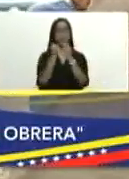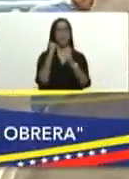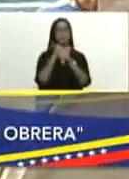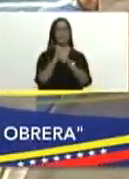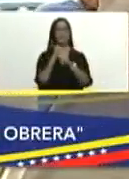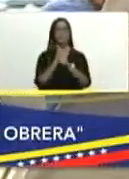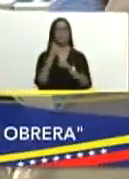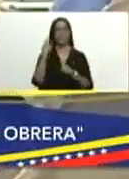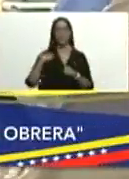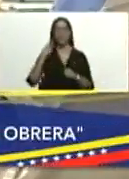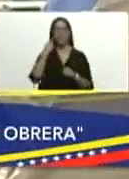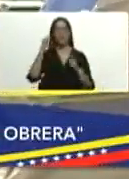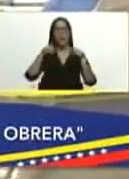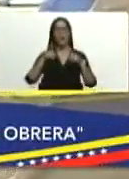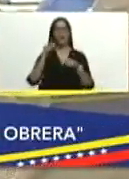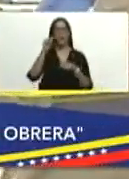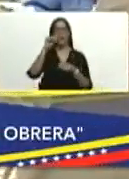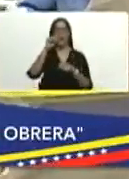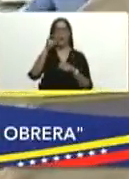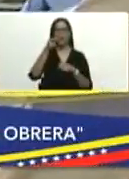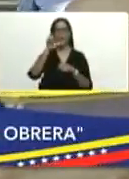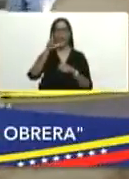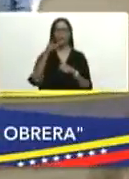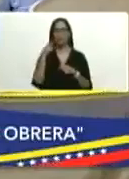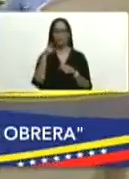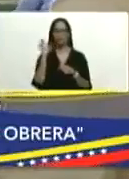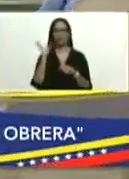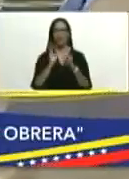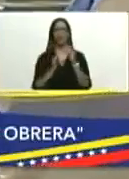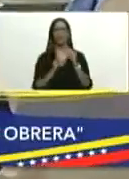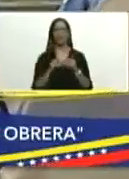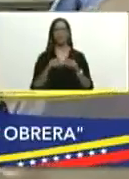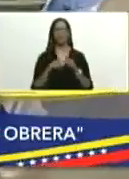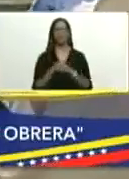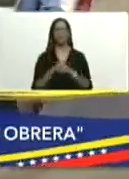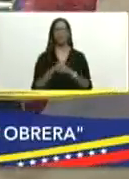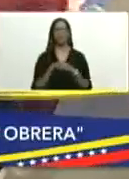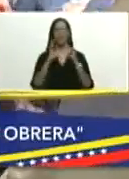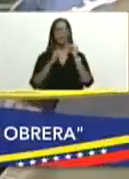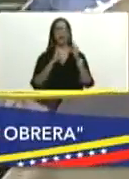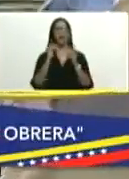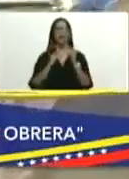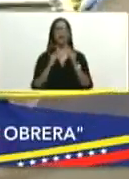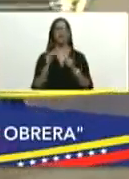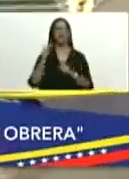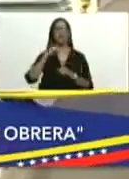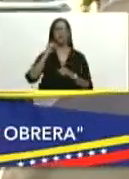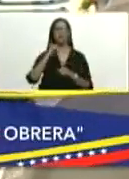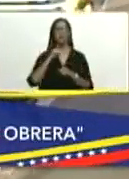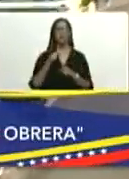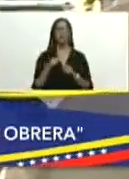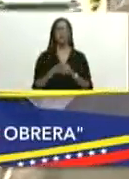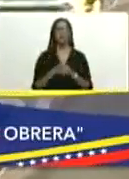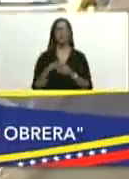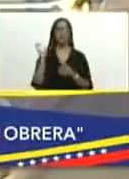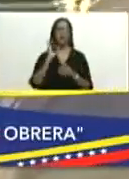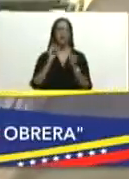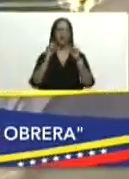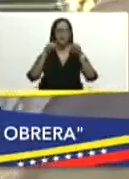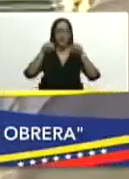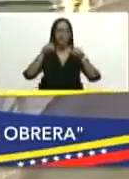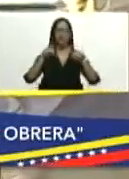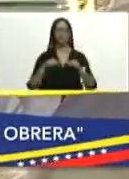aquí venías hablándome de esto Ángel la clase Obrera fabricamos hablando verdad que me venías hablando tú de esto